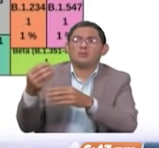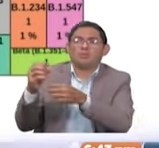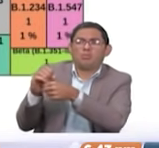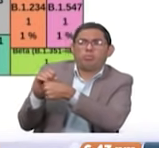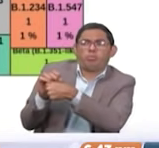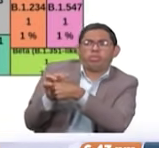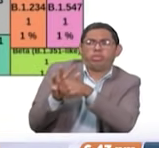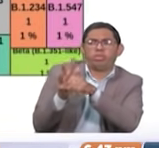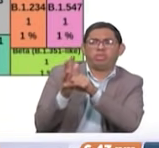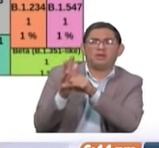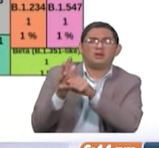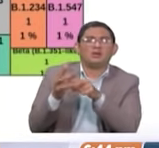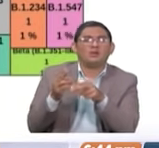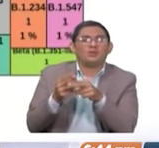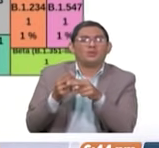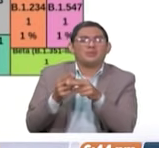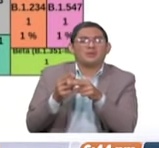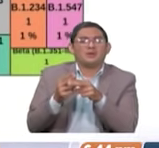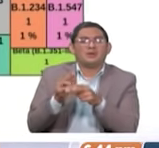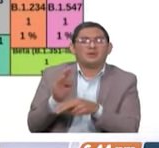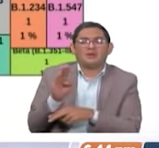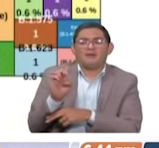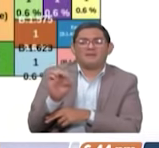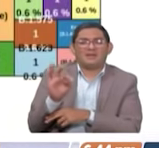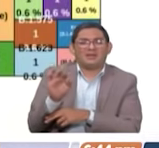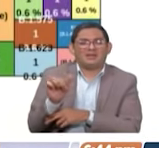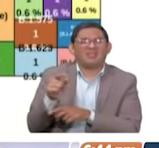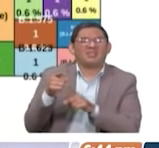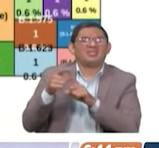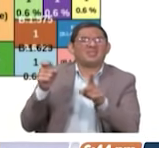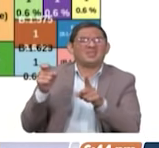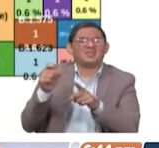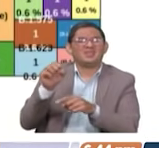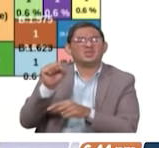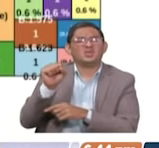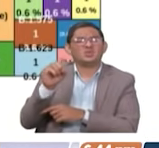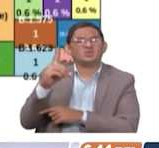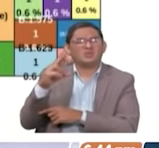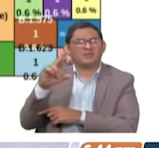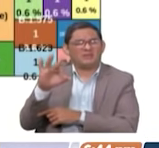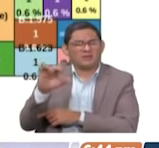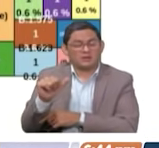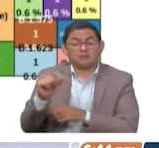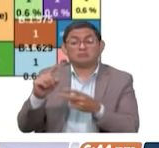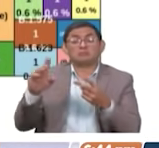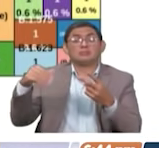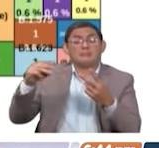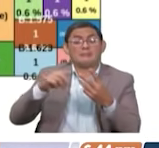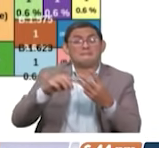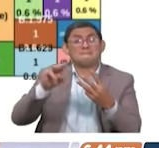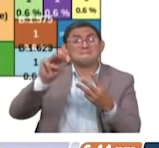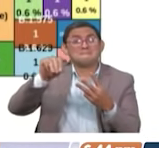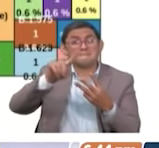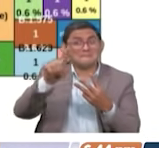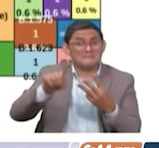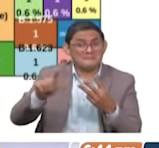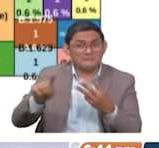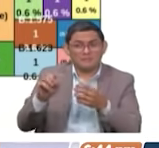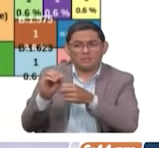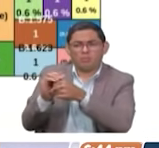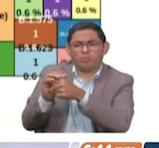que se detectó inicialmente en sudáfrica en marzo pudimos detectar las variantes